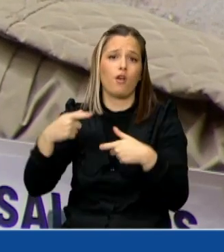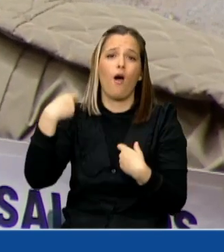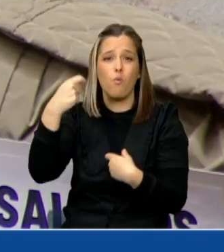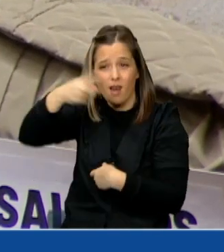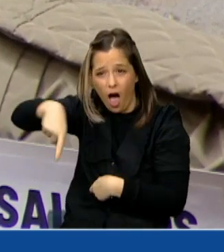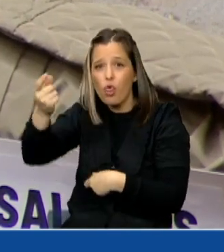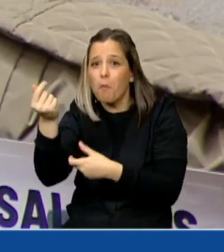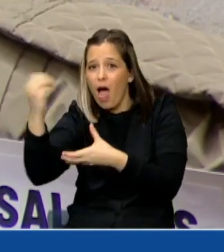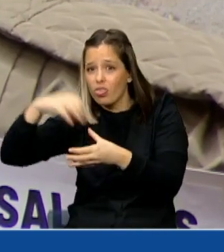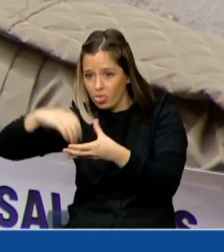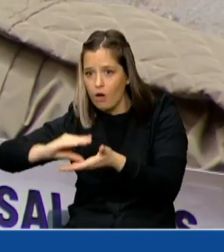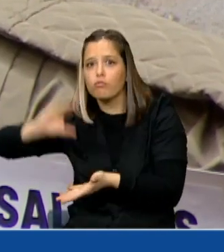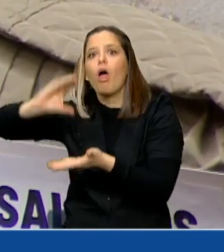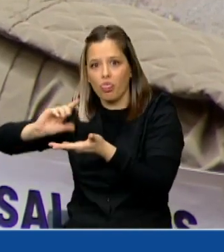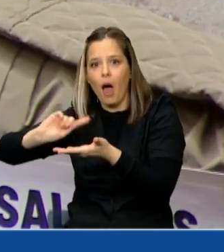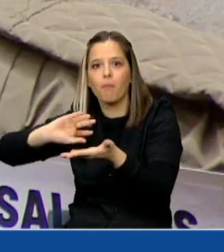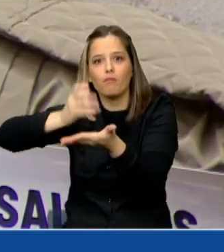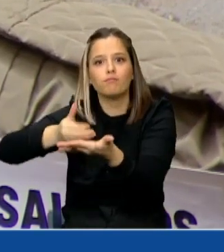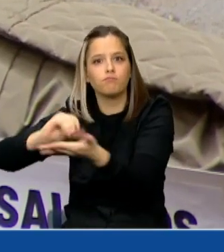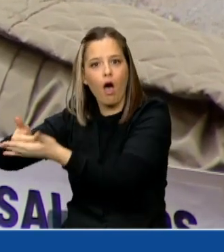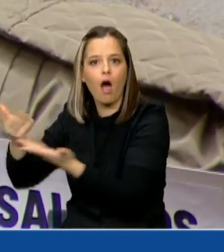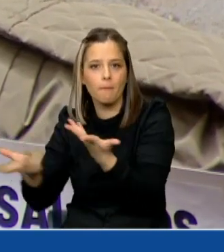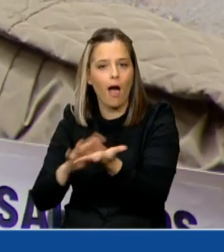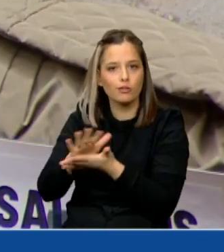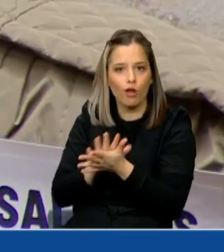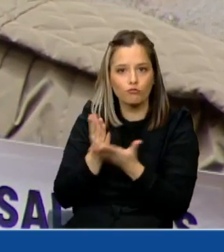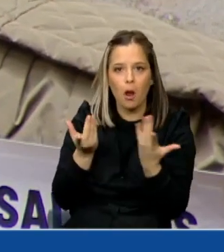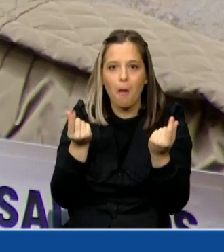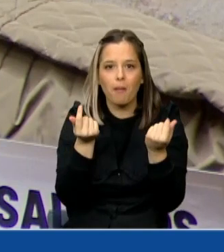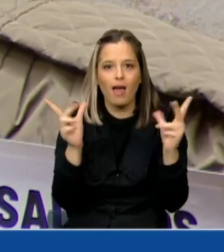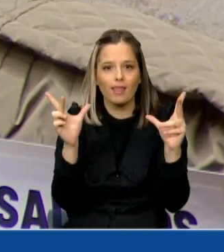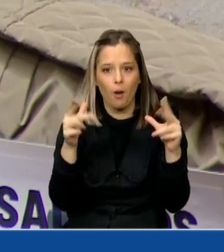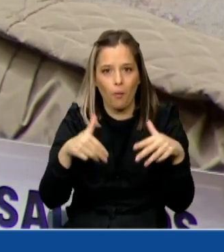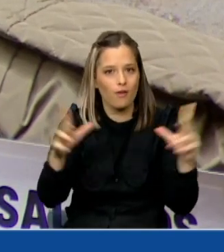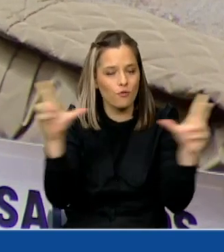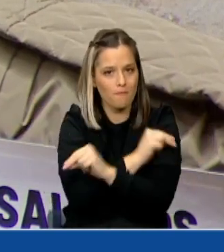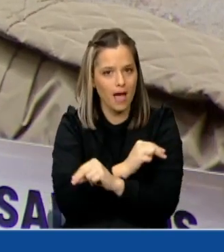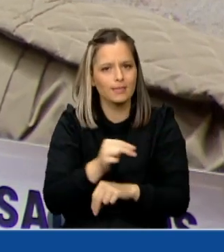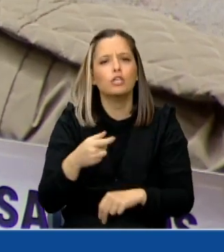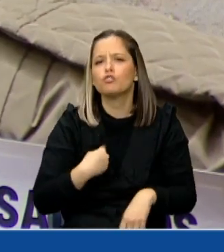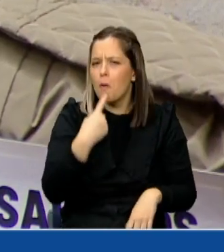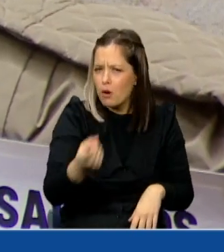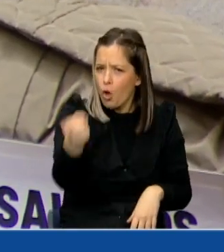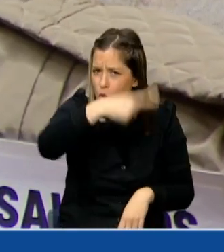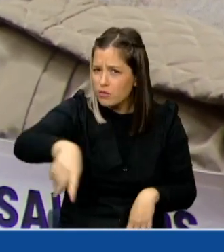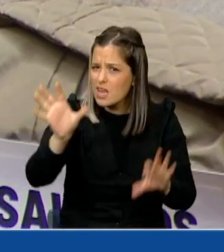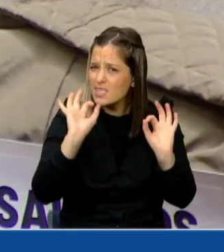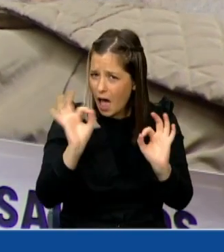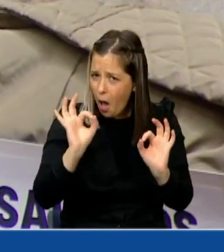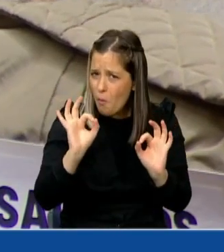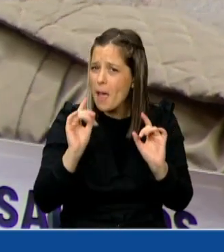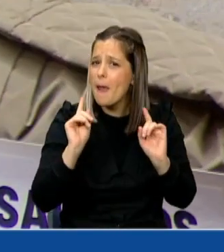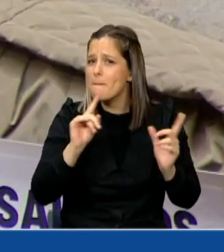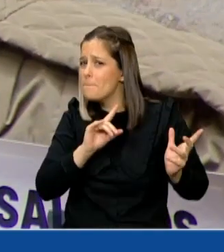La pregunta es si son conscientes que están generando, en este sentido, las condiciones de un nuevo